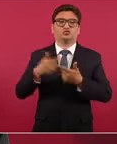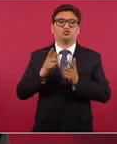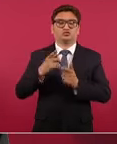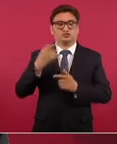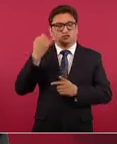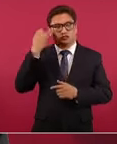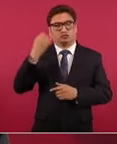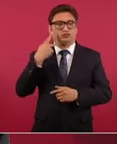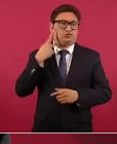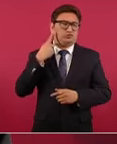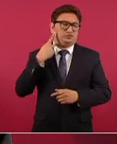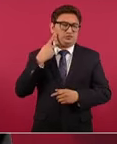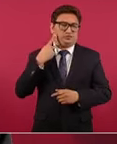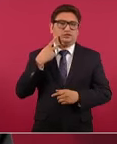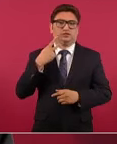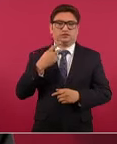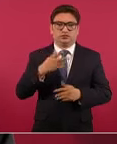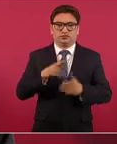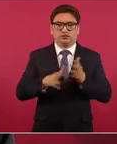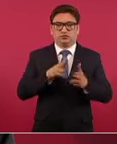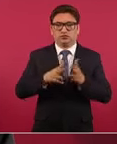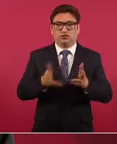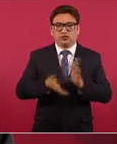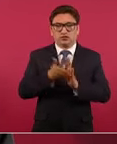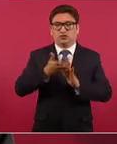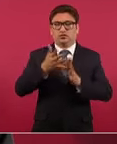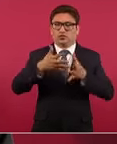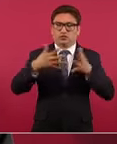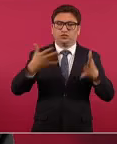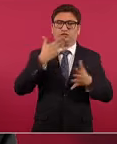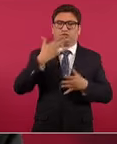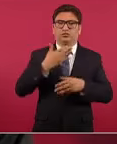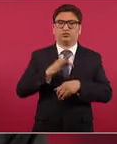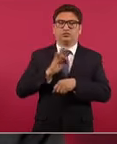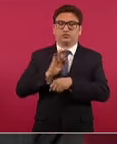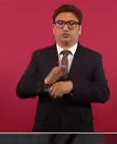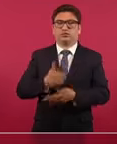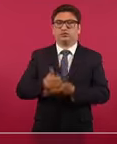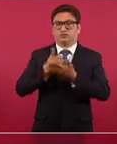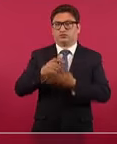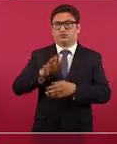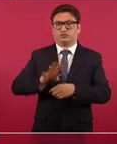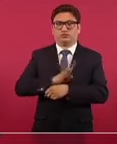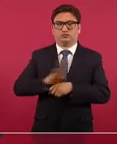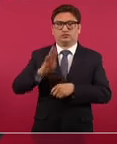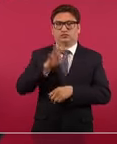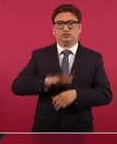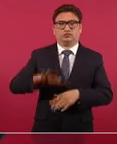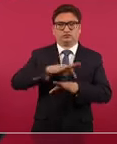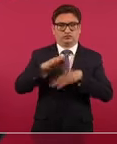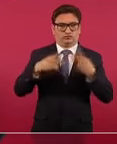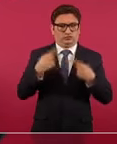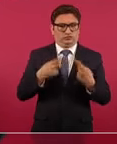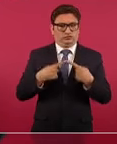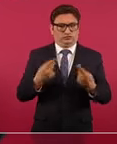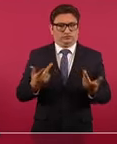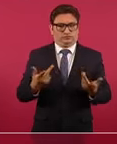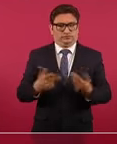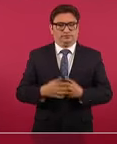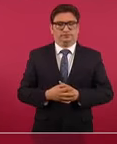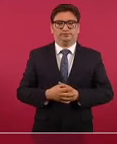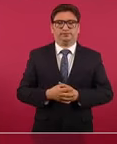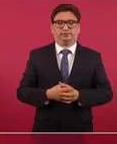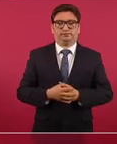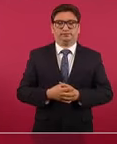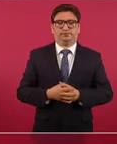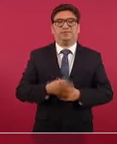es una gran obra que ayuda mucho a la gente de este por